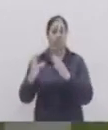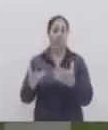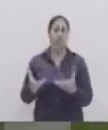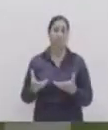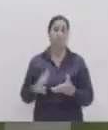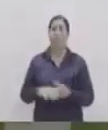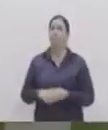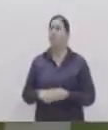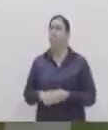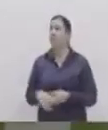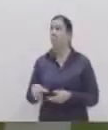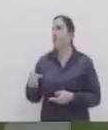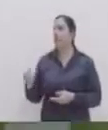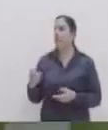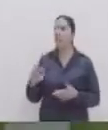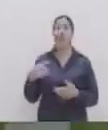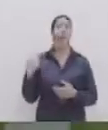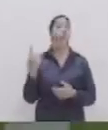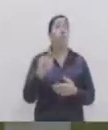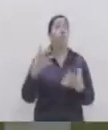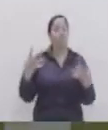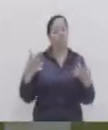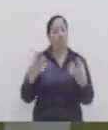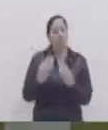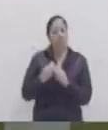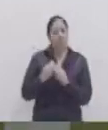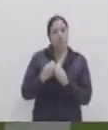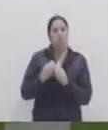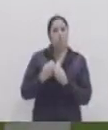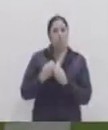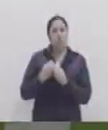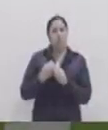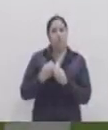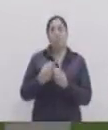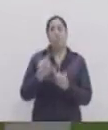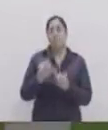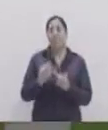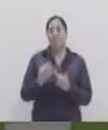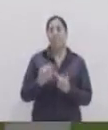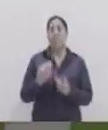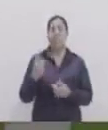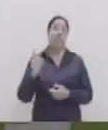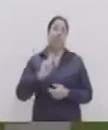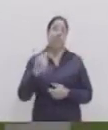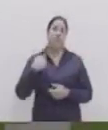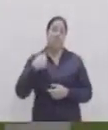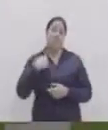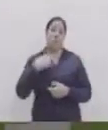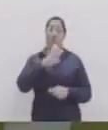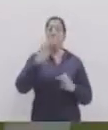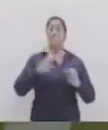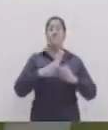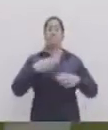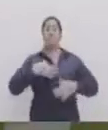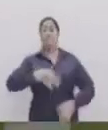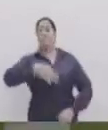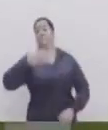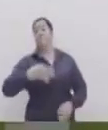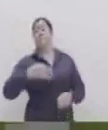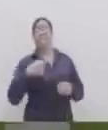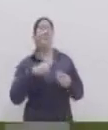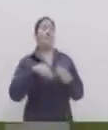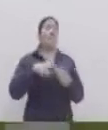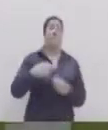comunicación, el venir y estar todos unidos. Por supuesto, no, como decimos, no somos perfectos, ¿verdad? No somos